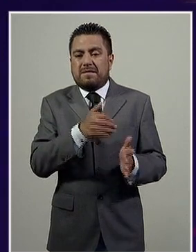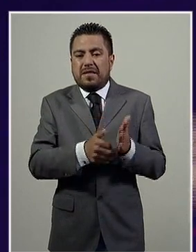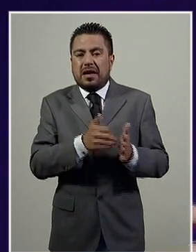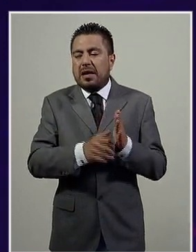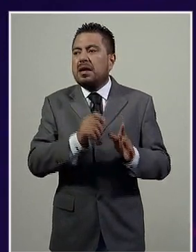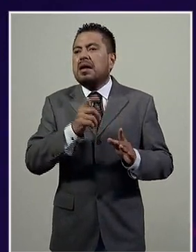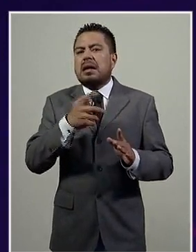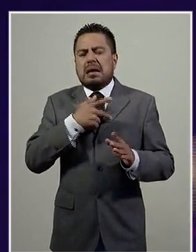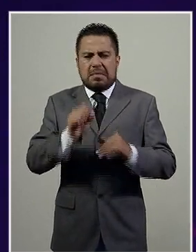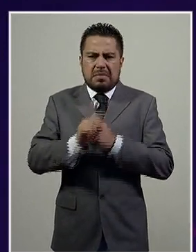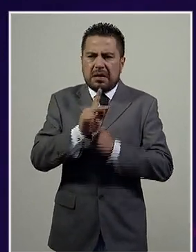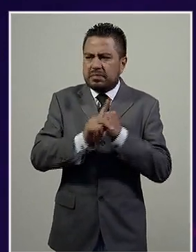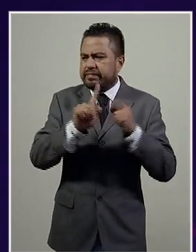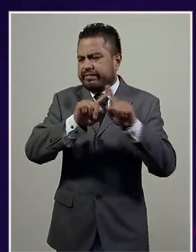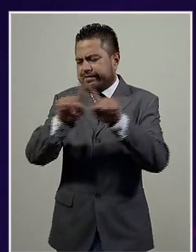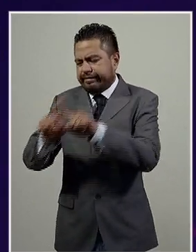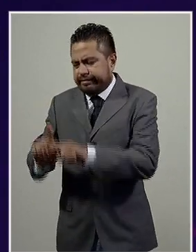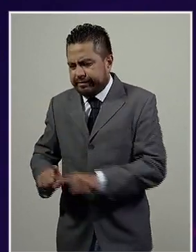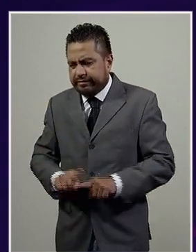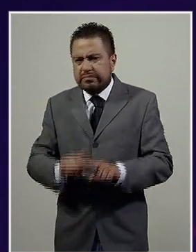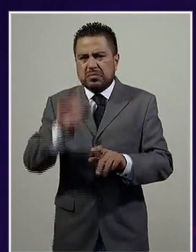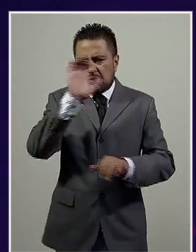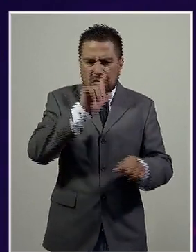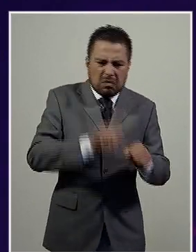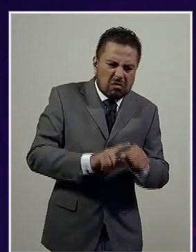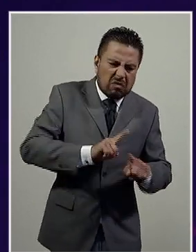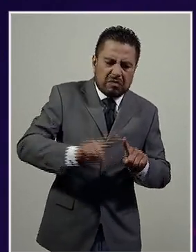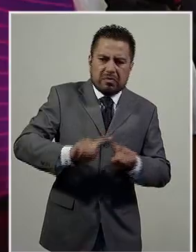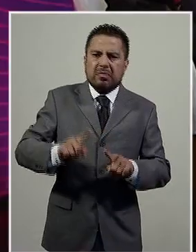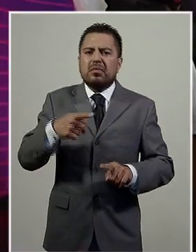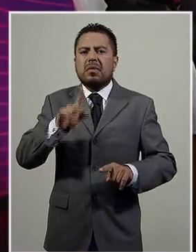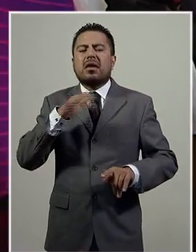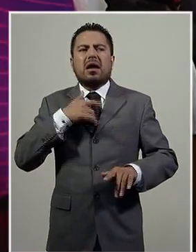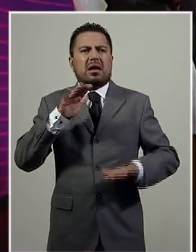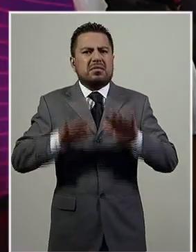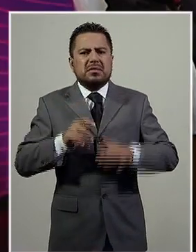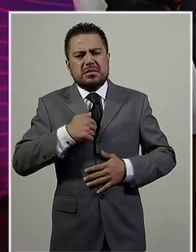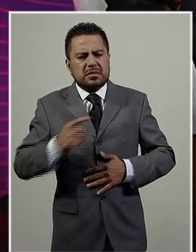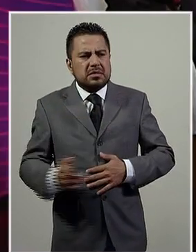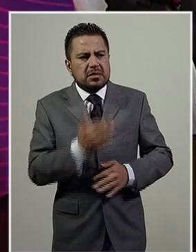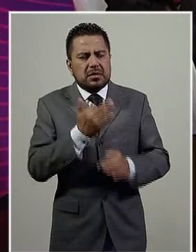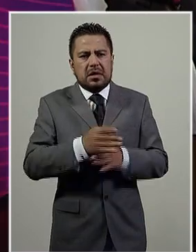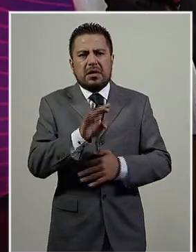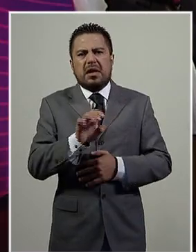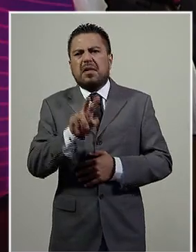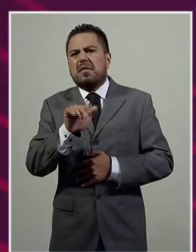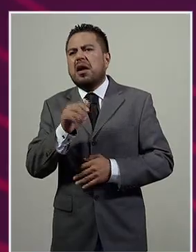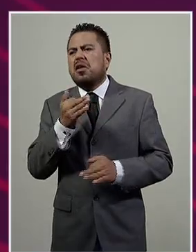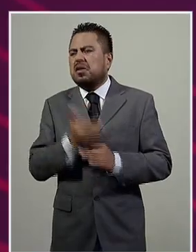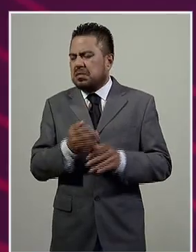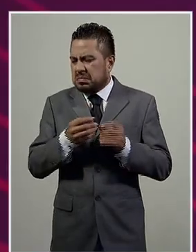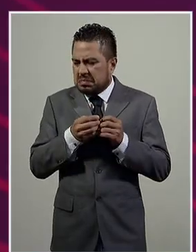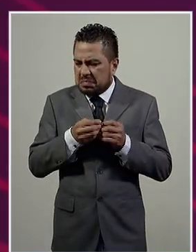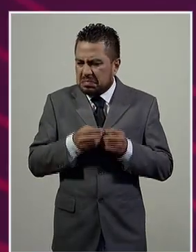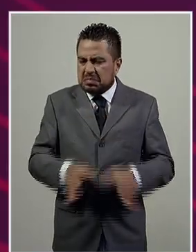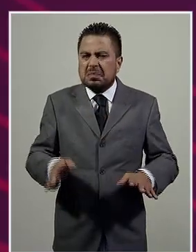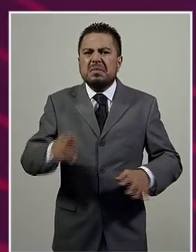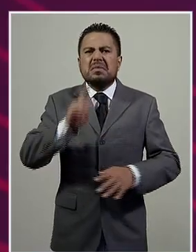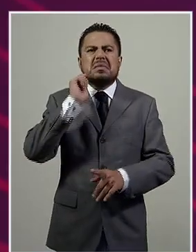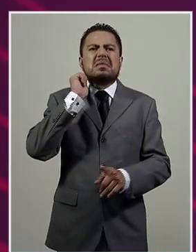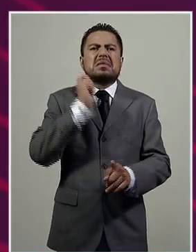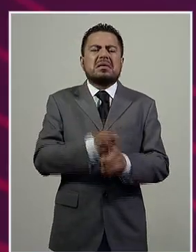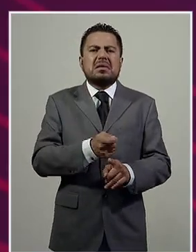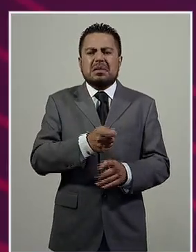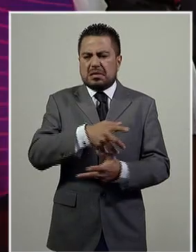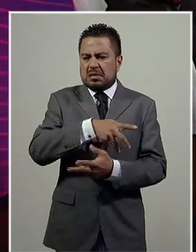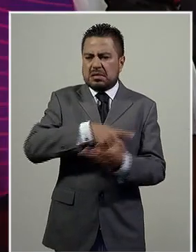de diferencias y de diversidades. Y entonces yo me pregunto, Eva, ¿qué estamos perdiendo? ¿Qué está perdiendo